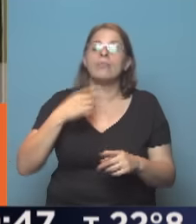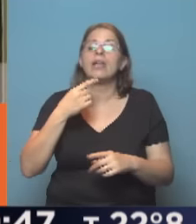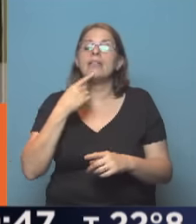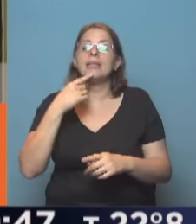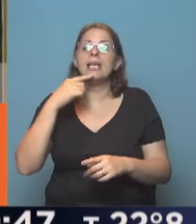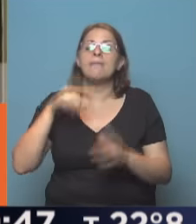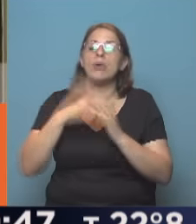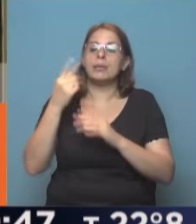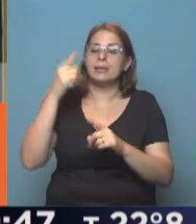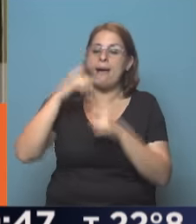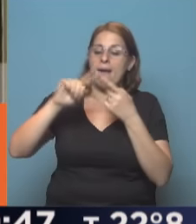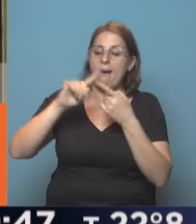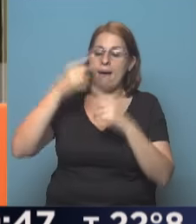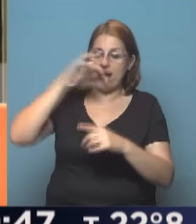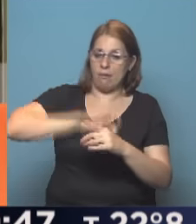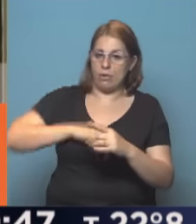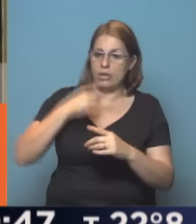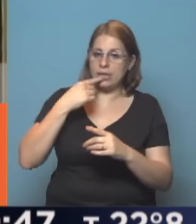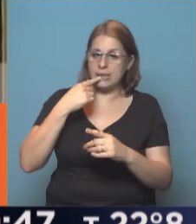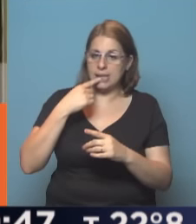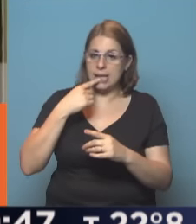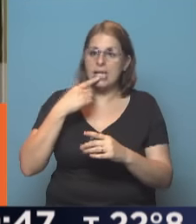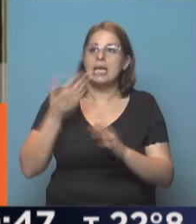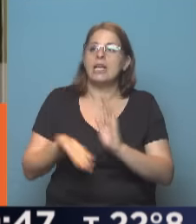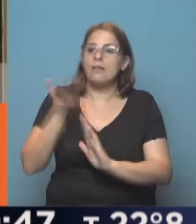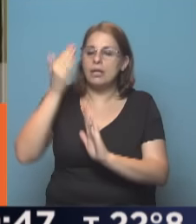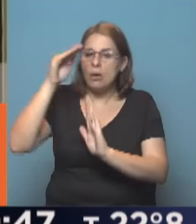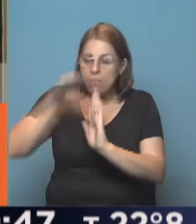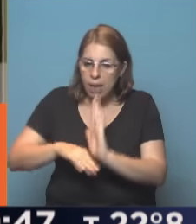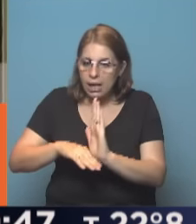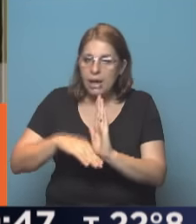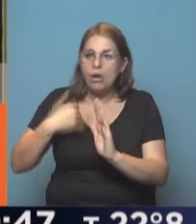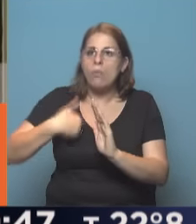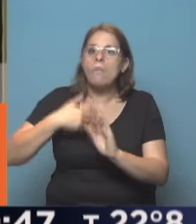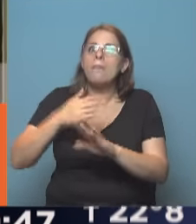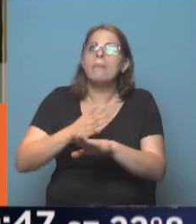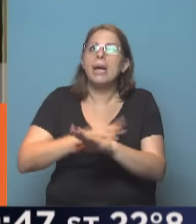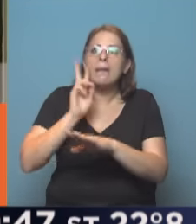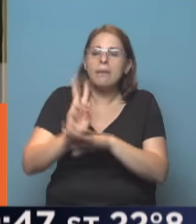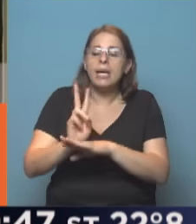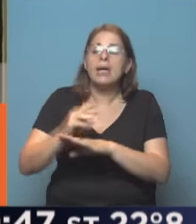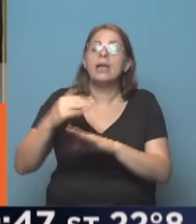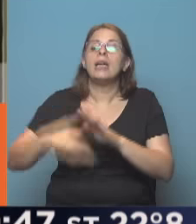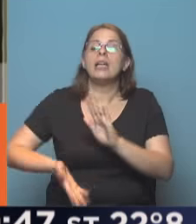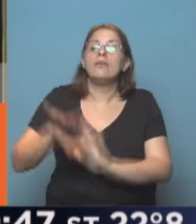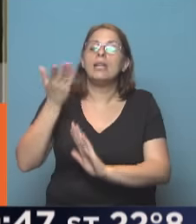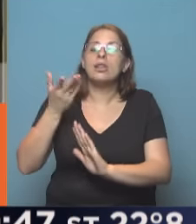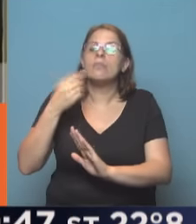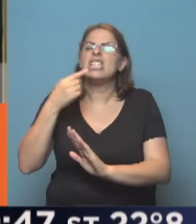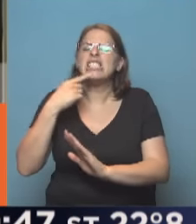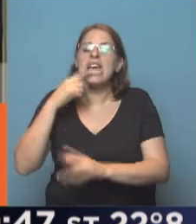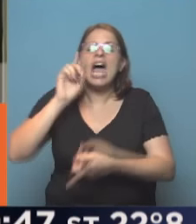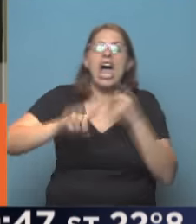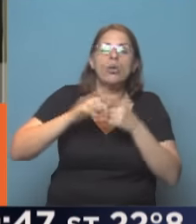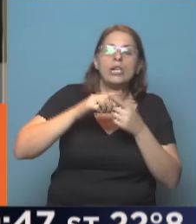es lo que viene diciendo el Gobierno Nacional, que es la baja clara en la inflación y en las expectativas de inflación, dado que es un acuerdo entre el gremio de